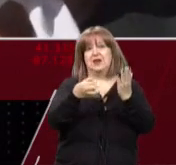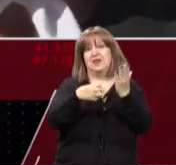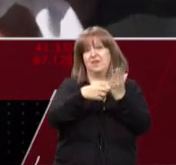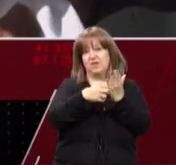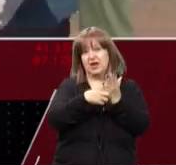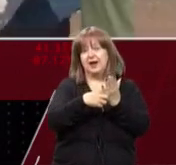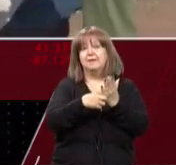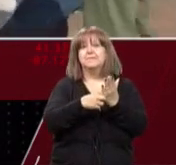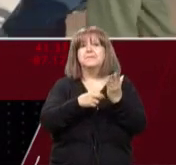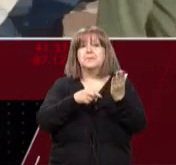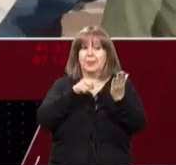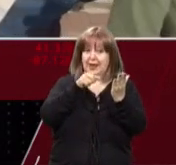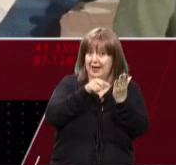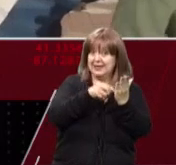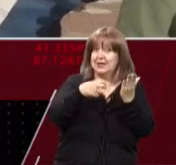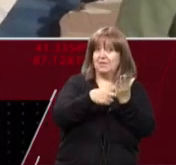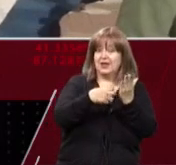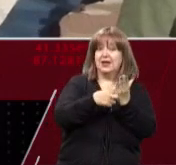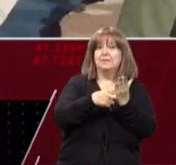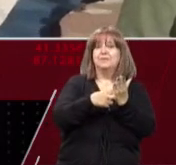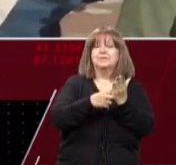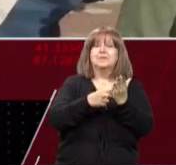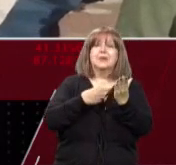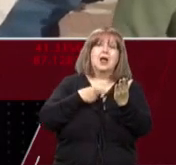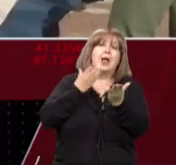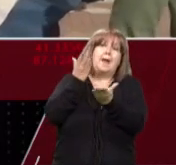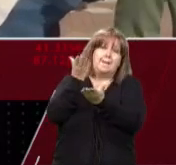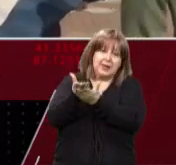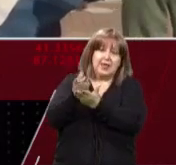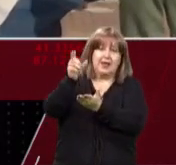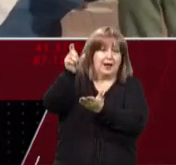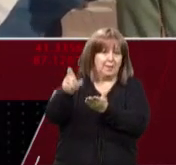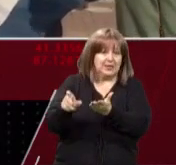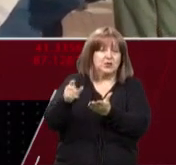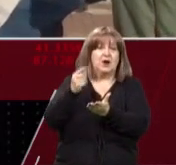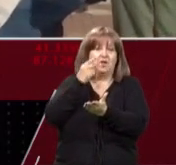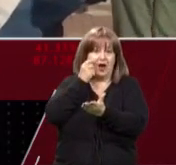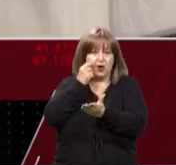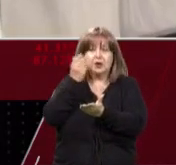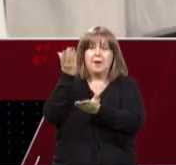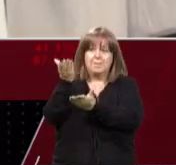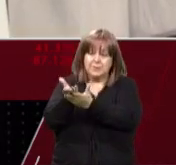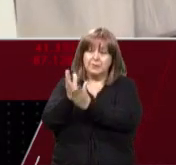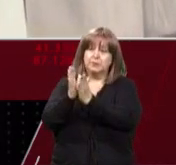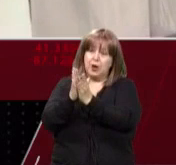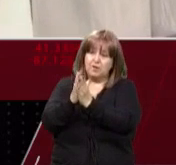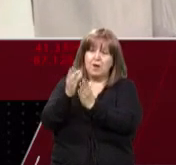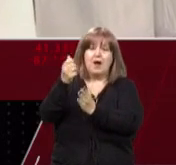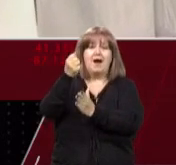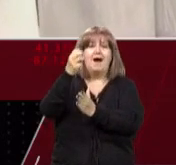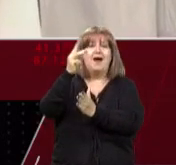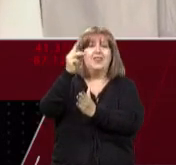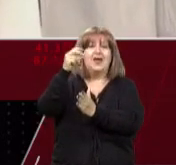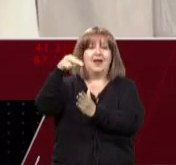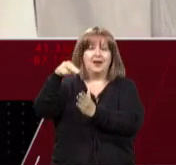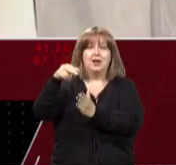desde allí que en ese proceso judicial se le solicita a esta persona que haga el análisis de ADN y